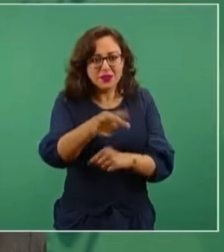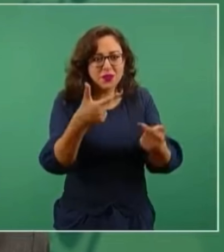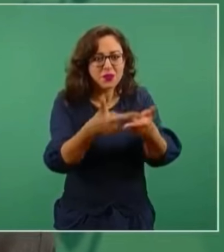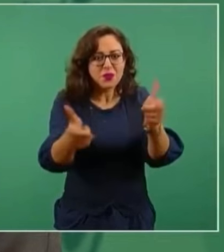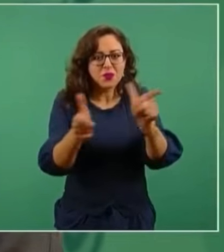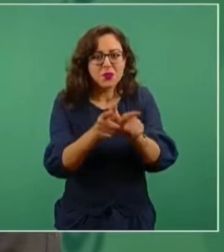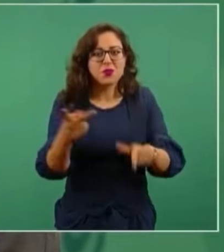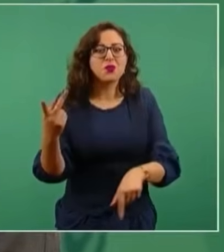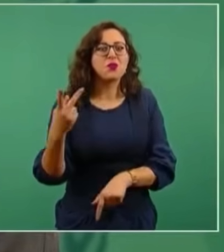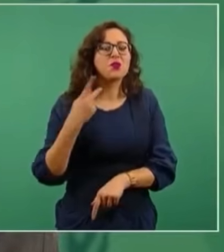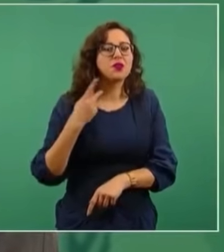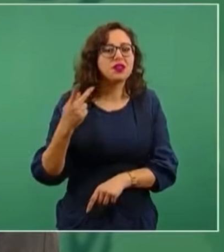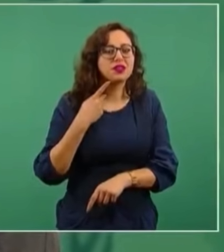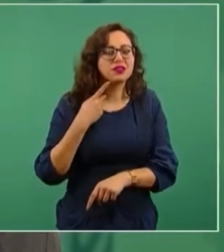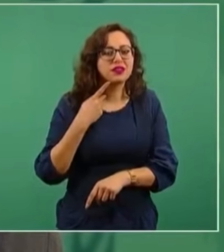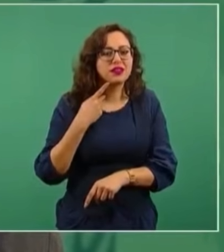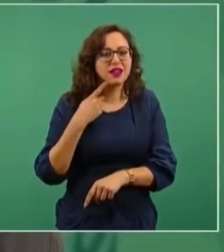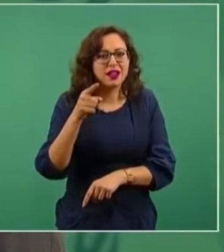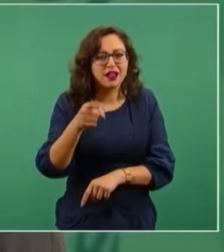la política,